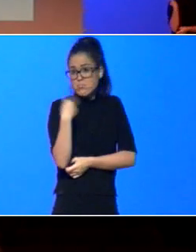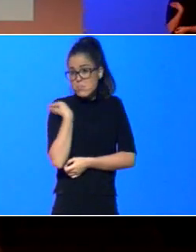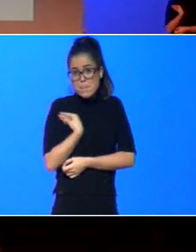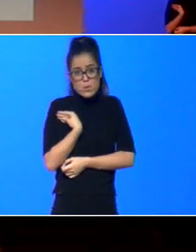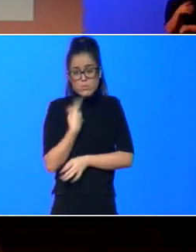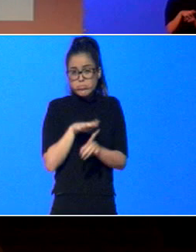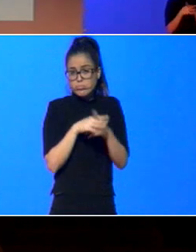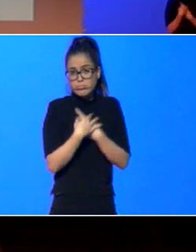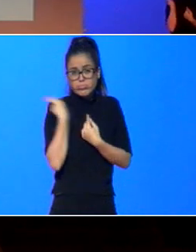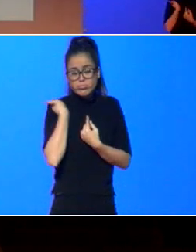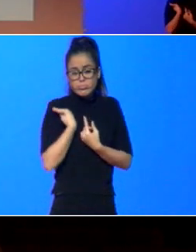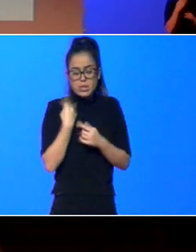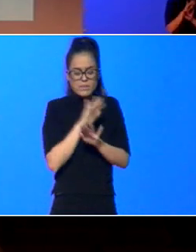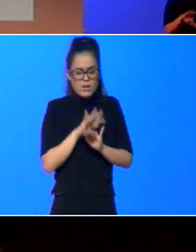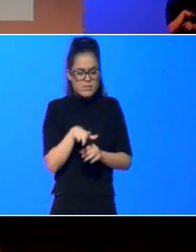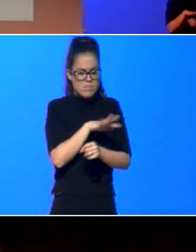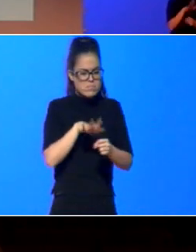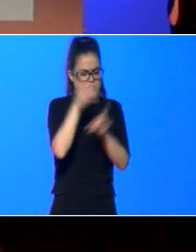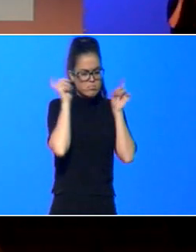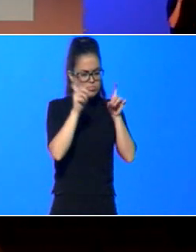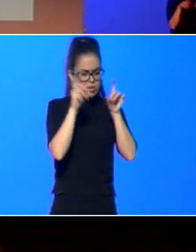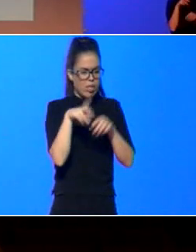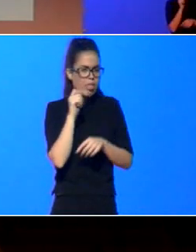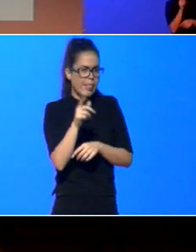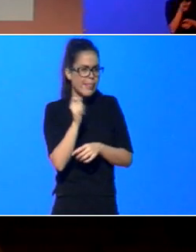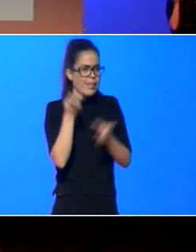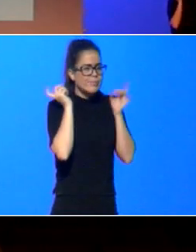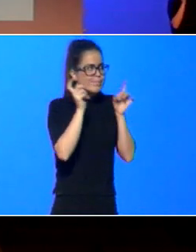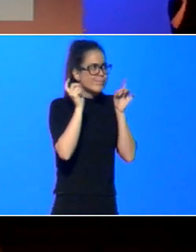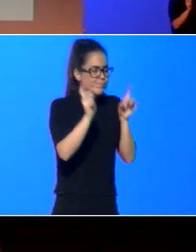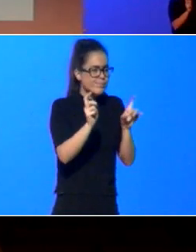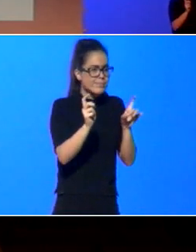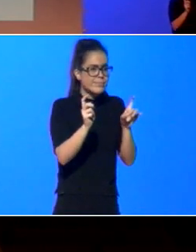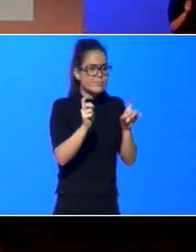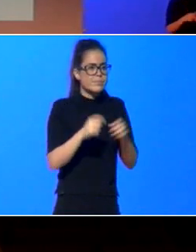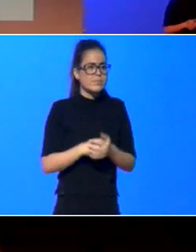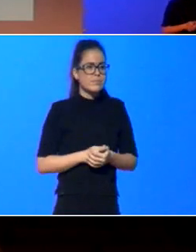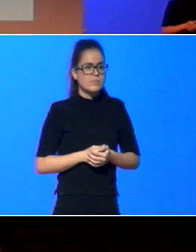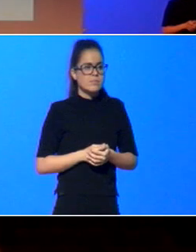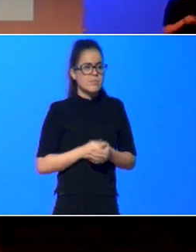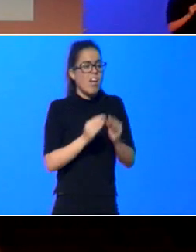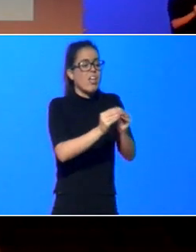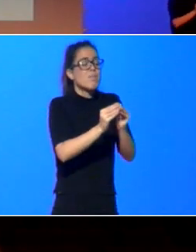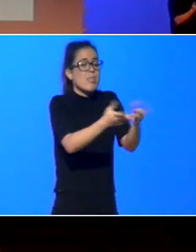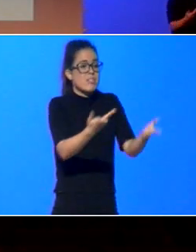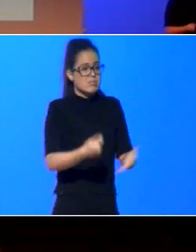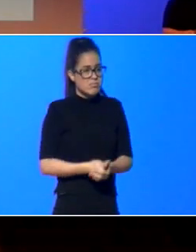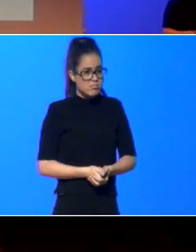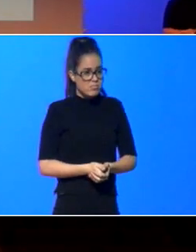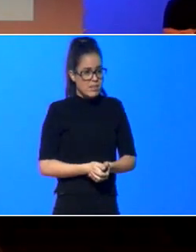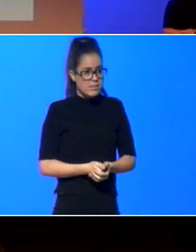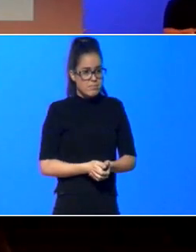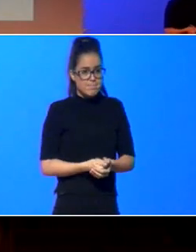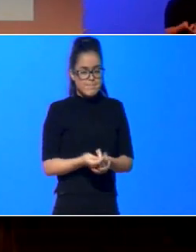en el ámbito educativo en muchos casos la enseñanza Pues claro que que que Va qué va a hacer pues recoger la percepción